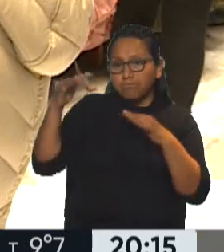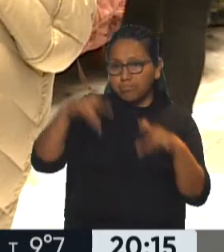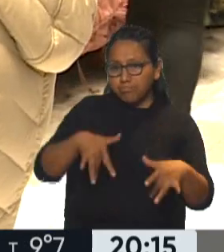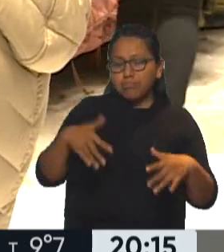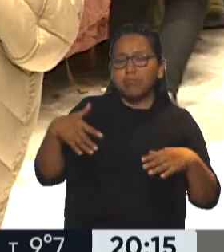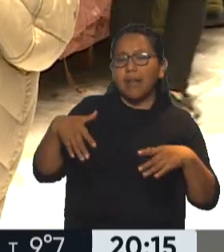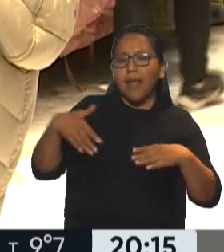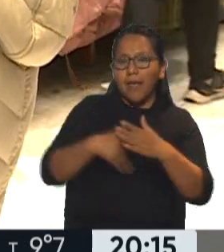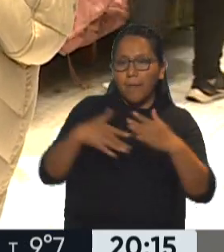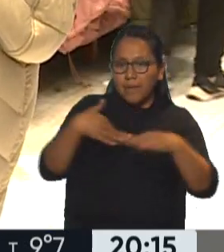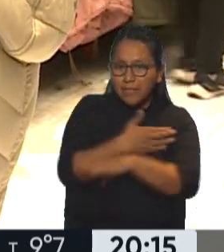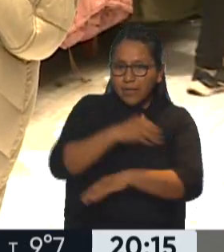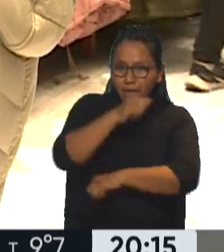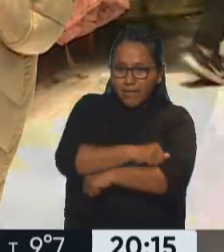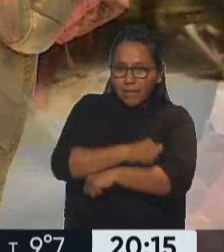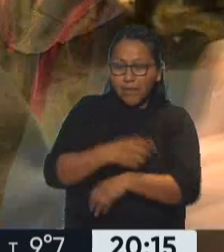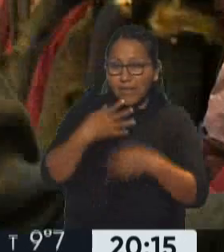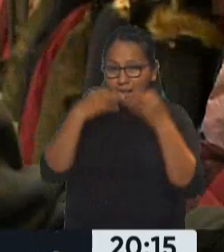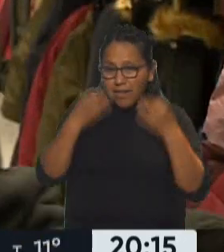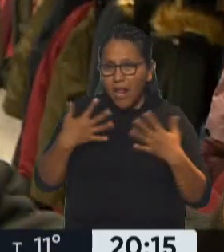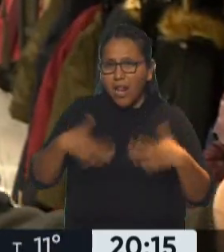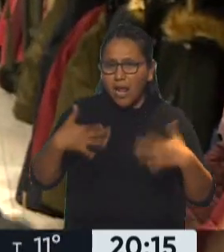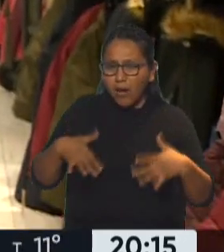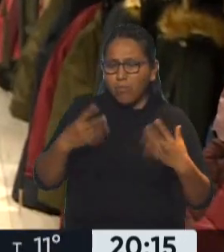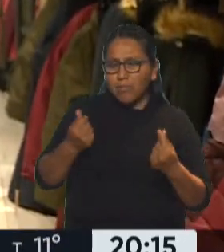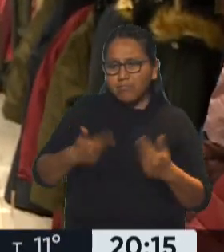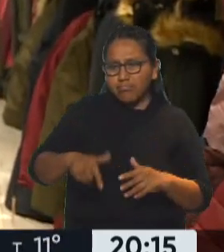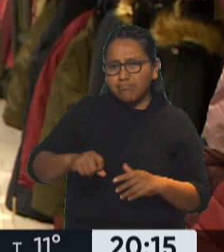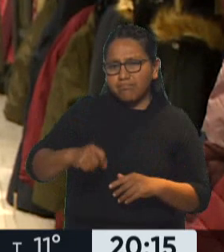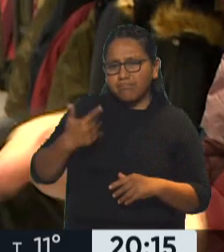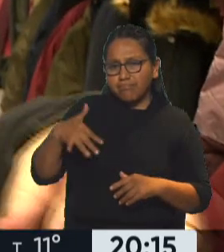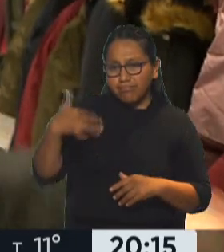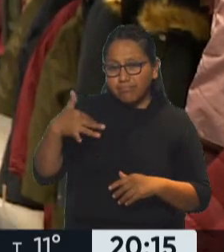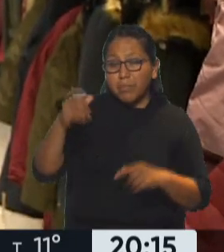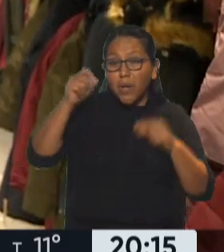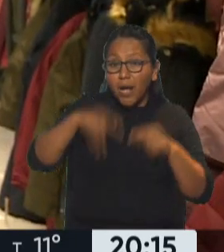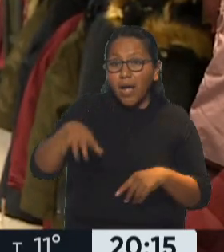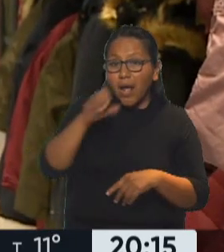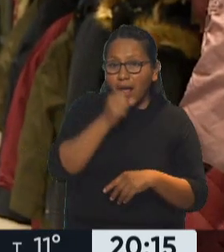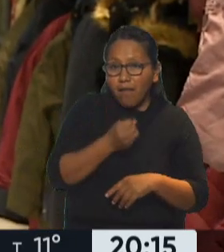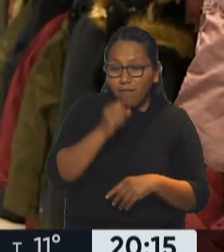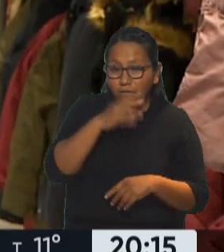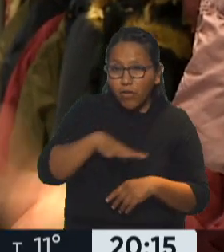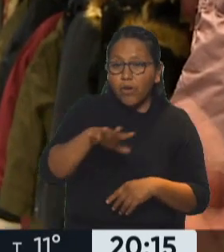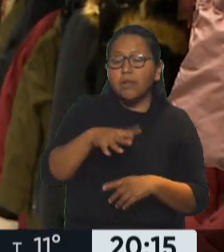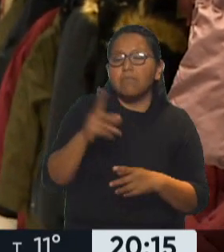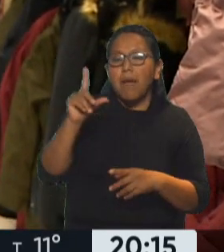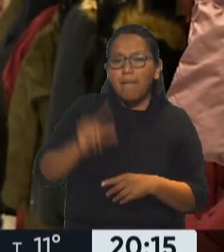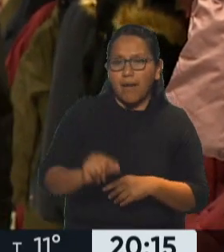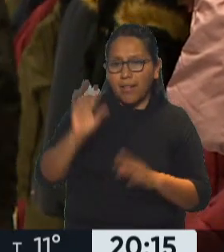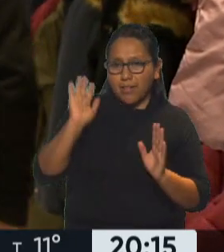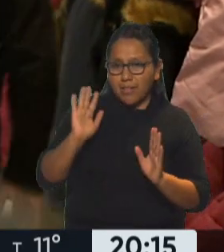avellaneda porque sinceramente la ropa aumentó muchísimo pero acá en flores se consideraron para mucho más barata que en todos lados